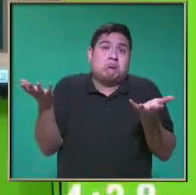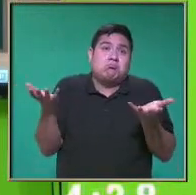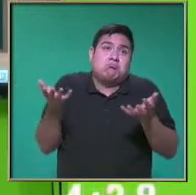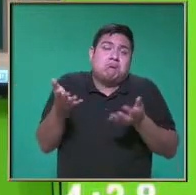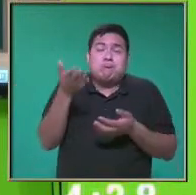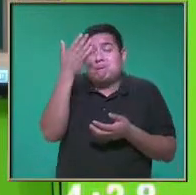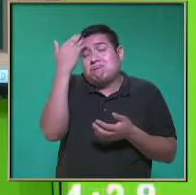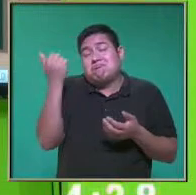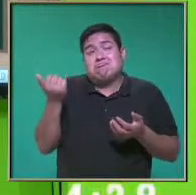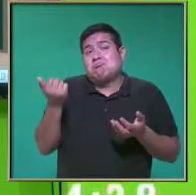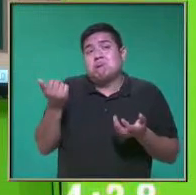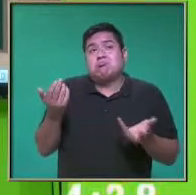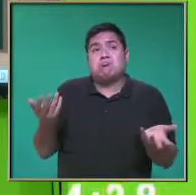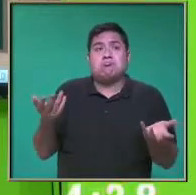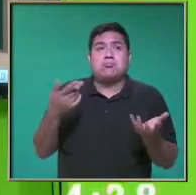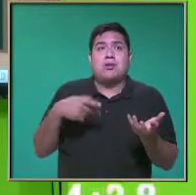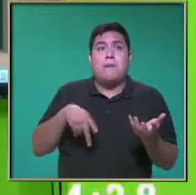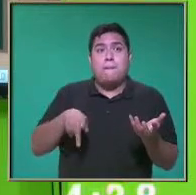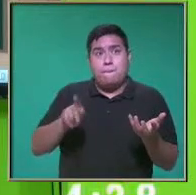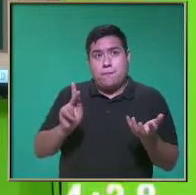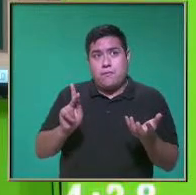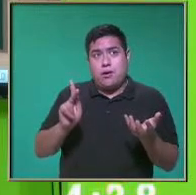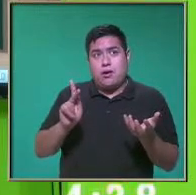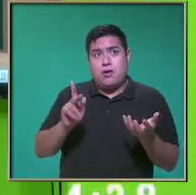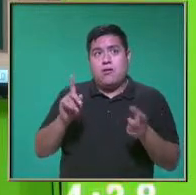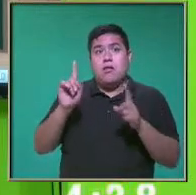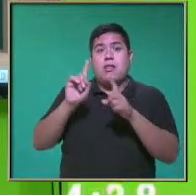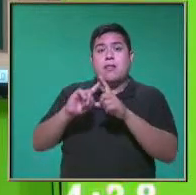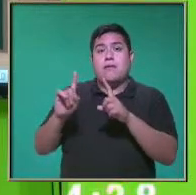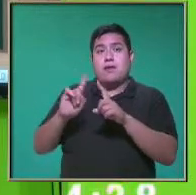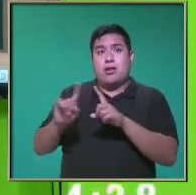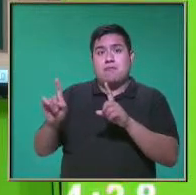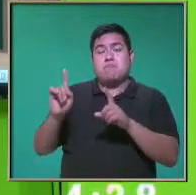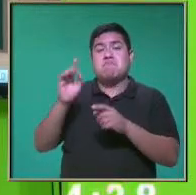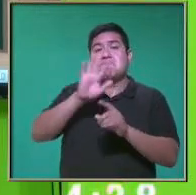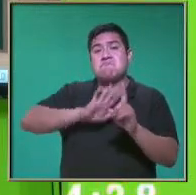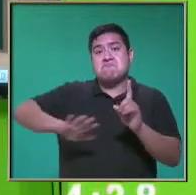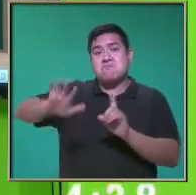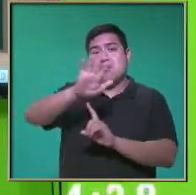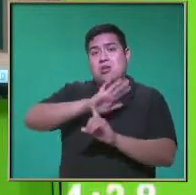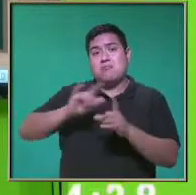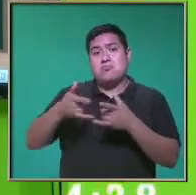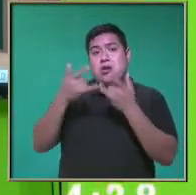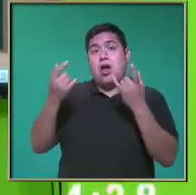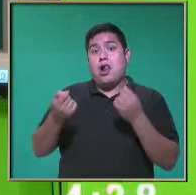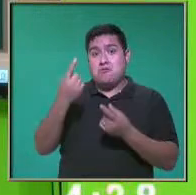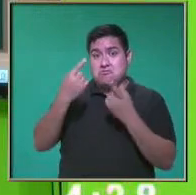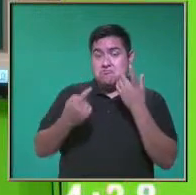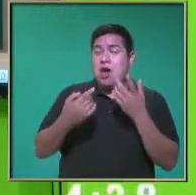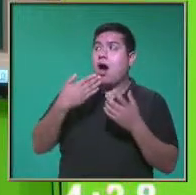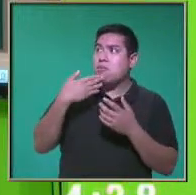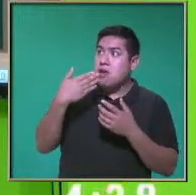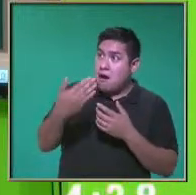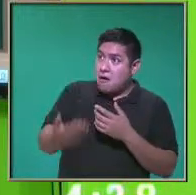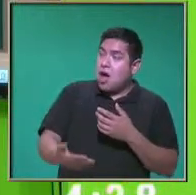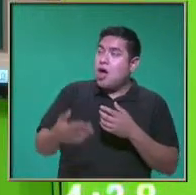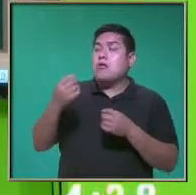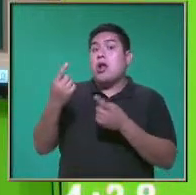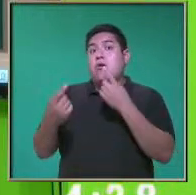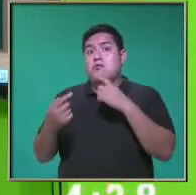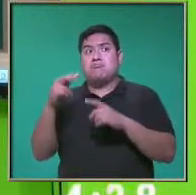granjero, ¿quién sabe? So, that depends on the situation. Depende de la situación. A veces, unos ven las cosas como algo malo y